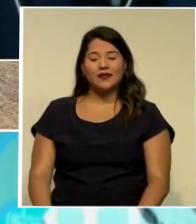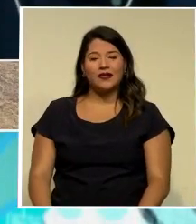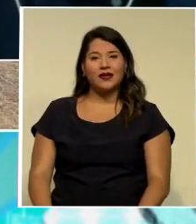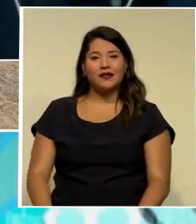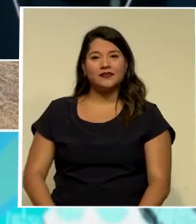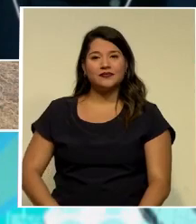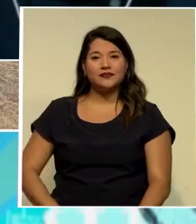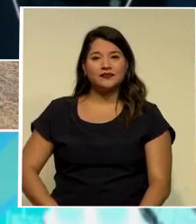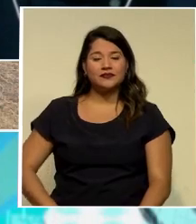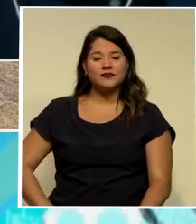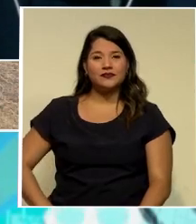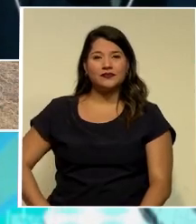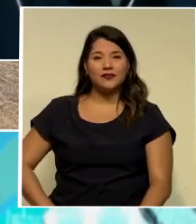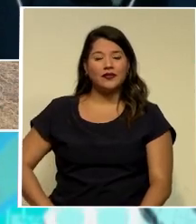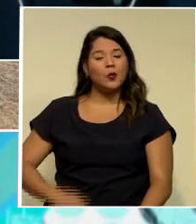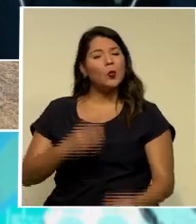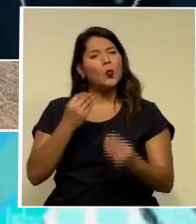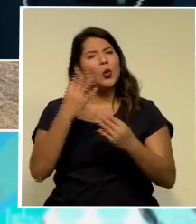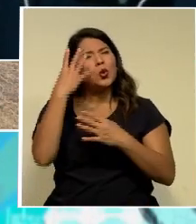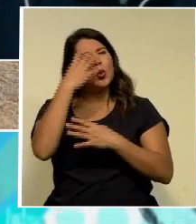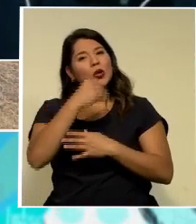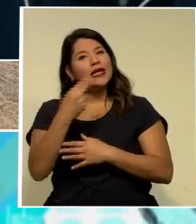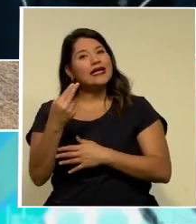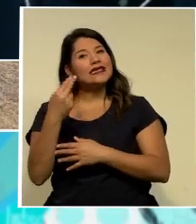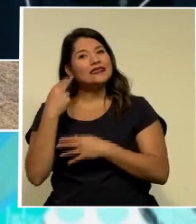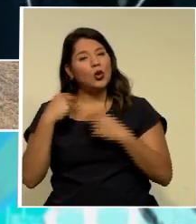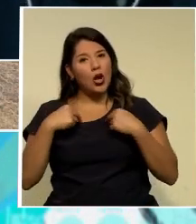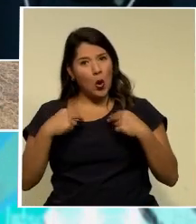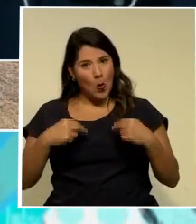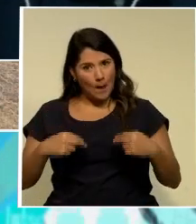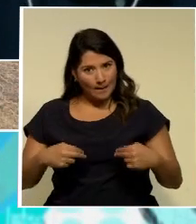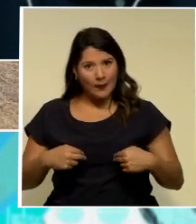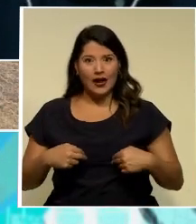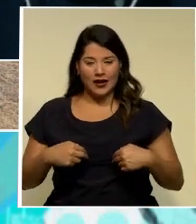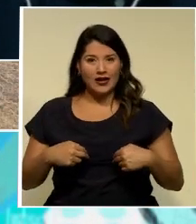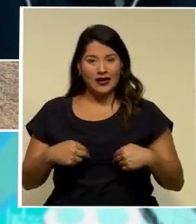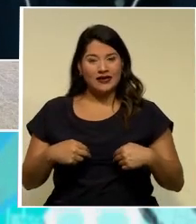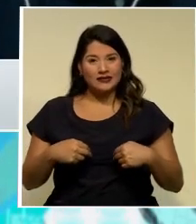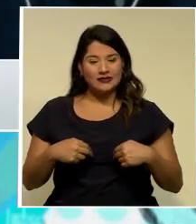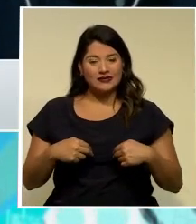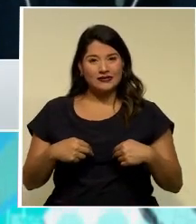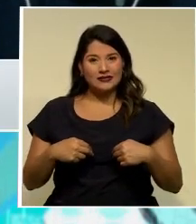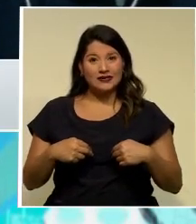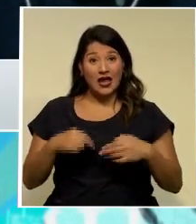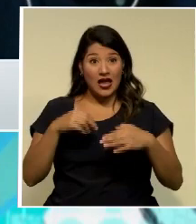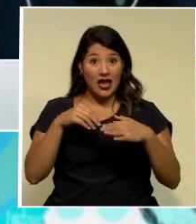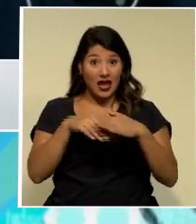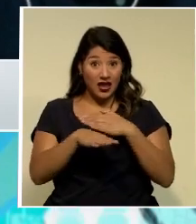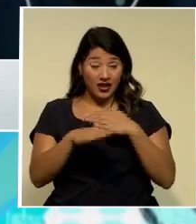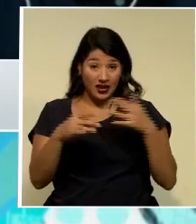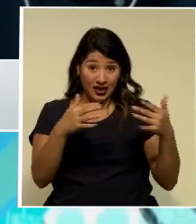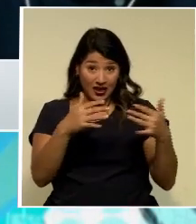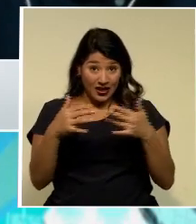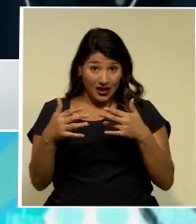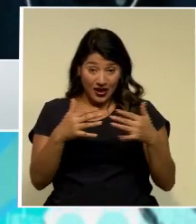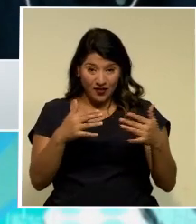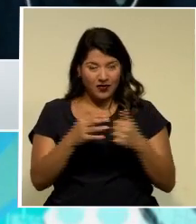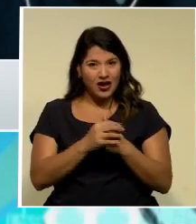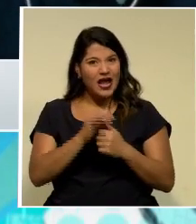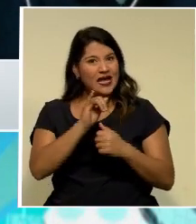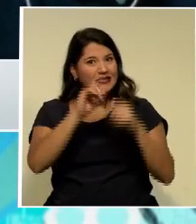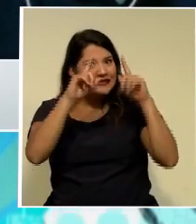Impresionante las historias humanas detrás de las escenas de guerra. Esta foto